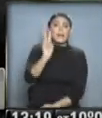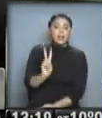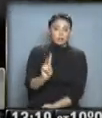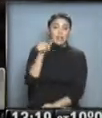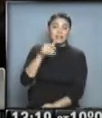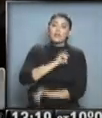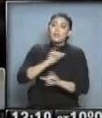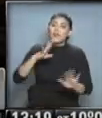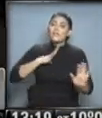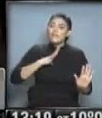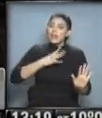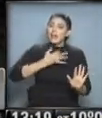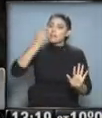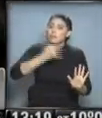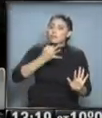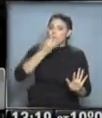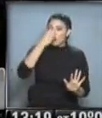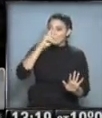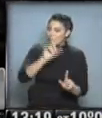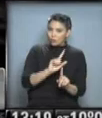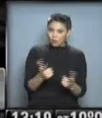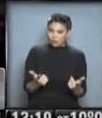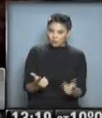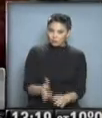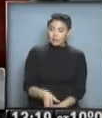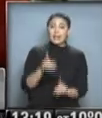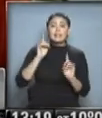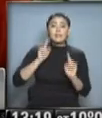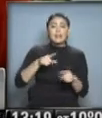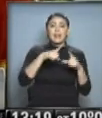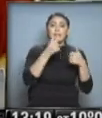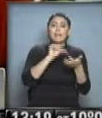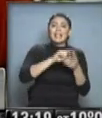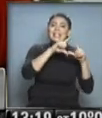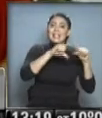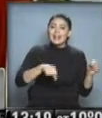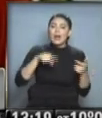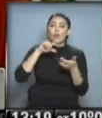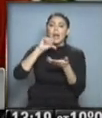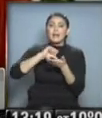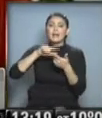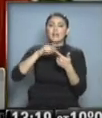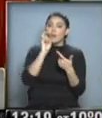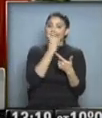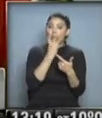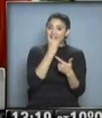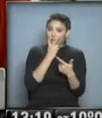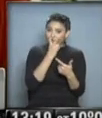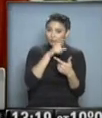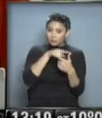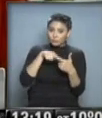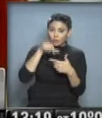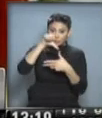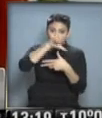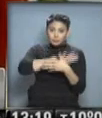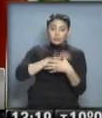Decimos, información que todavía no está confirmada. Además, Nicaragua y Bolivia, los otros dos países de la